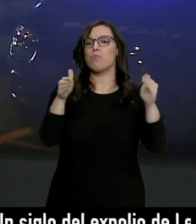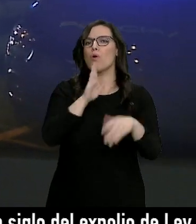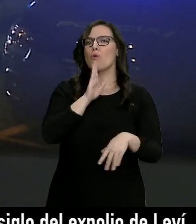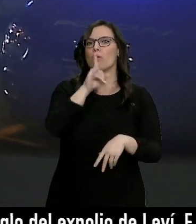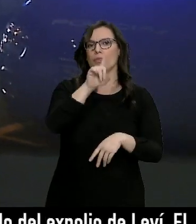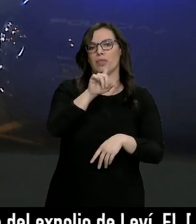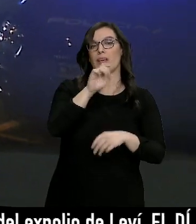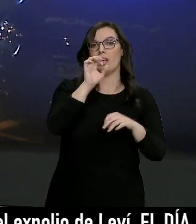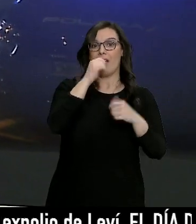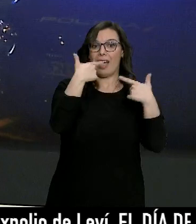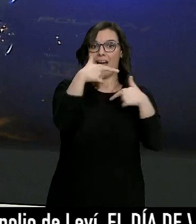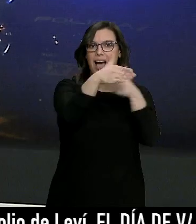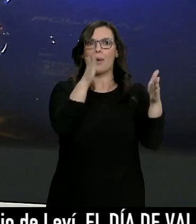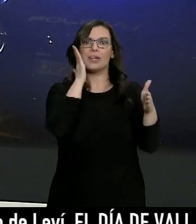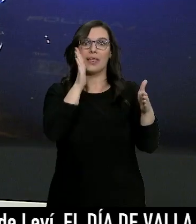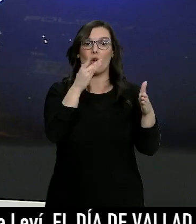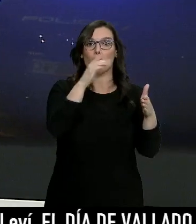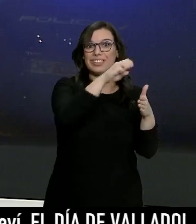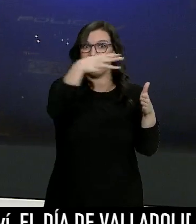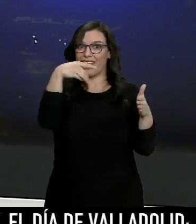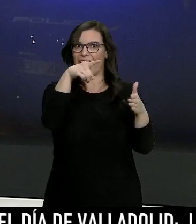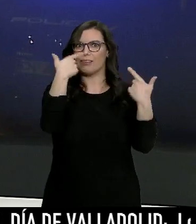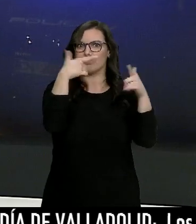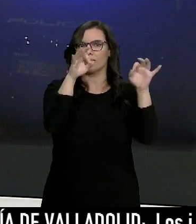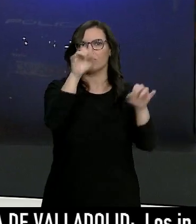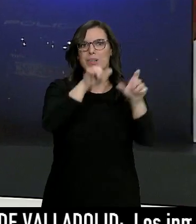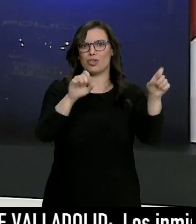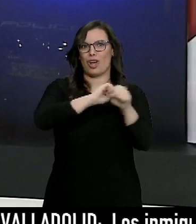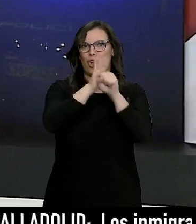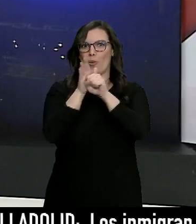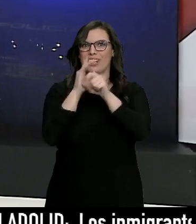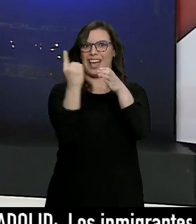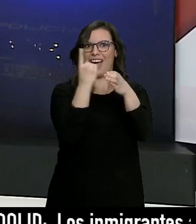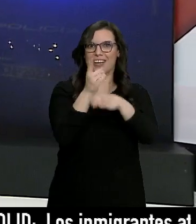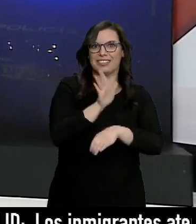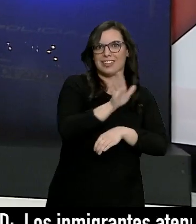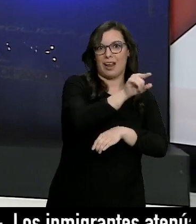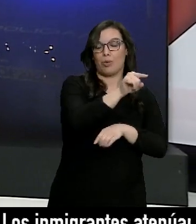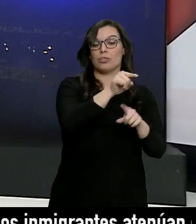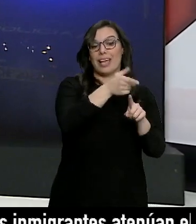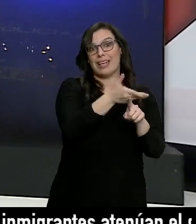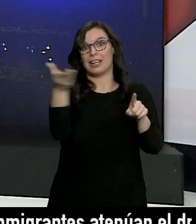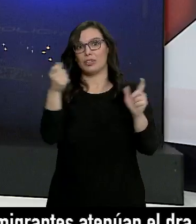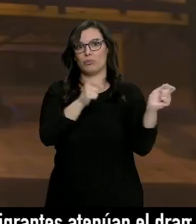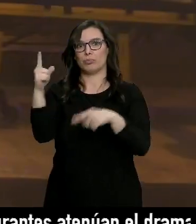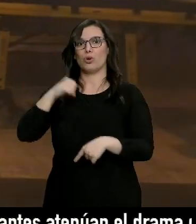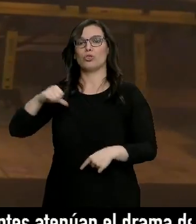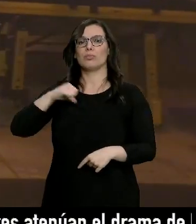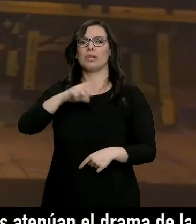de la planta COVID del centro. El resto de los heridos tuvieron que ser trasladados al hospital por inhalación de humo.